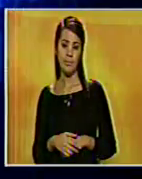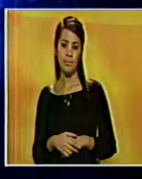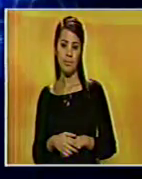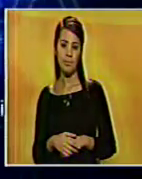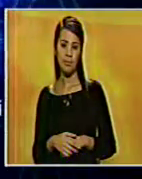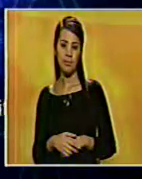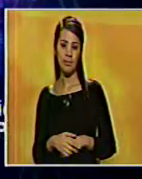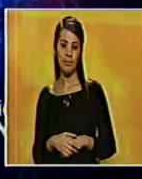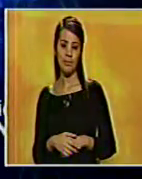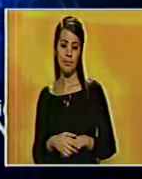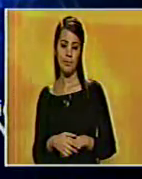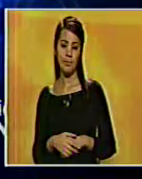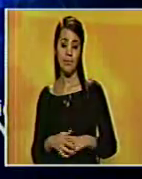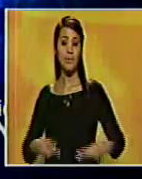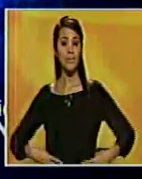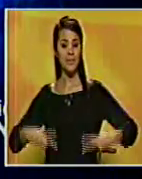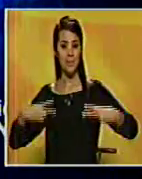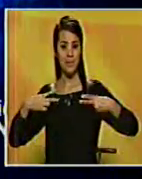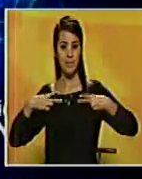hola